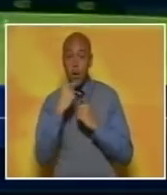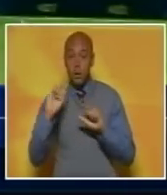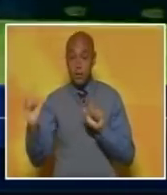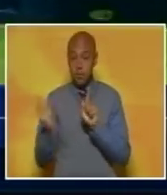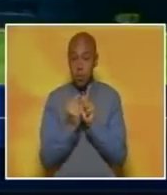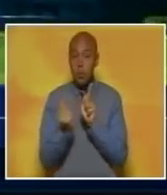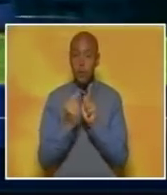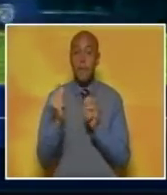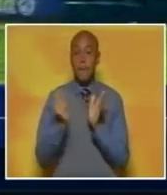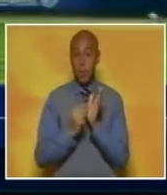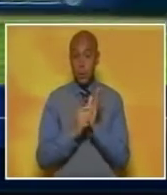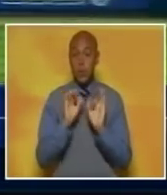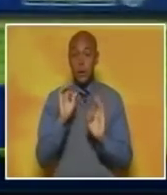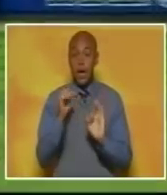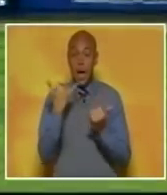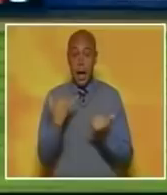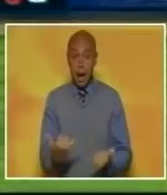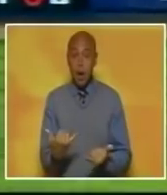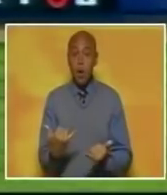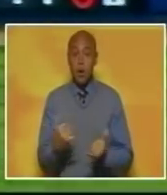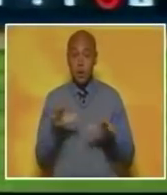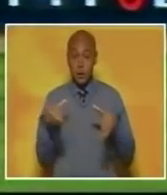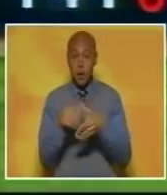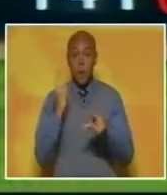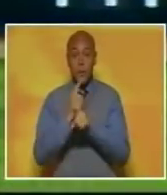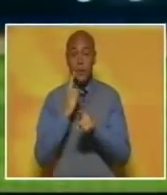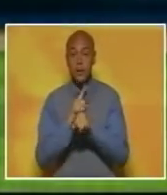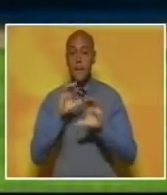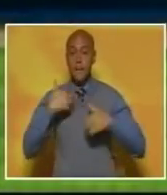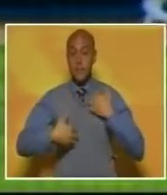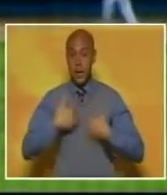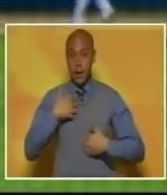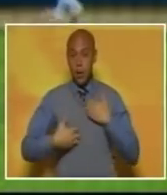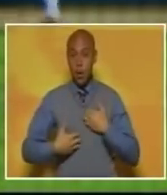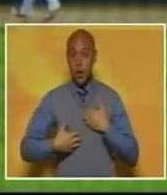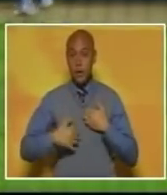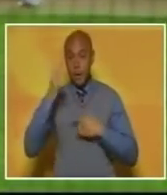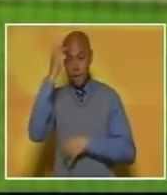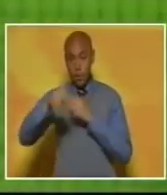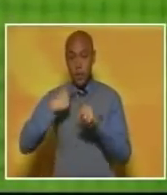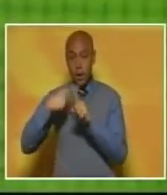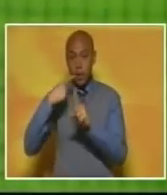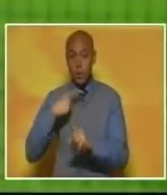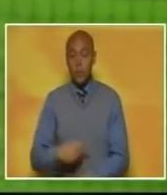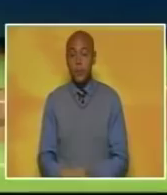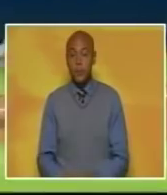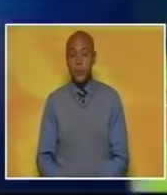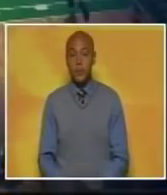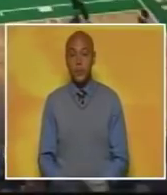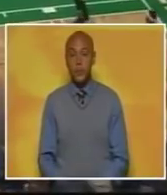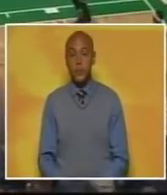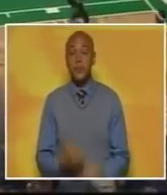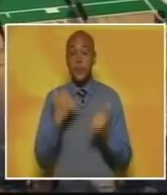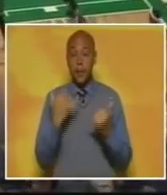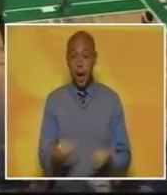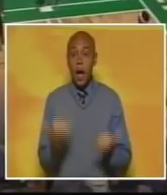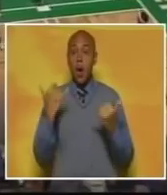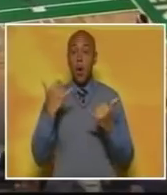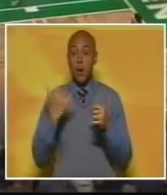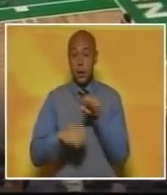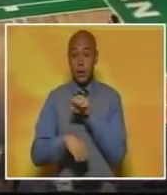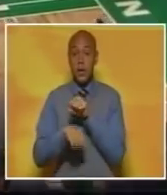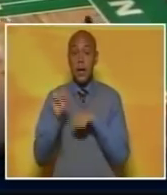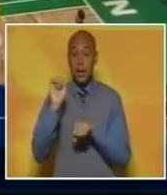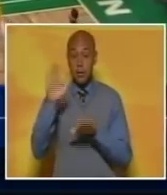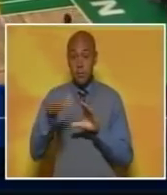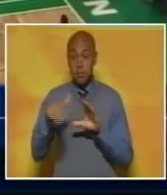definitivas al compromiso. La serie se reanudará este miércoles en Puerto La Cruz. Pasamos a la NBA porque en un